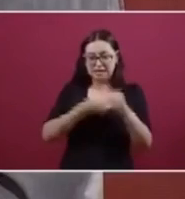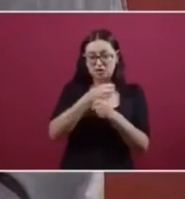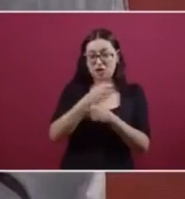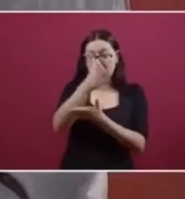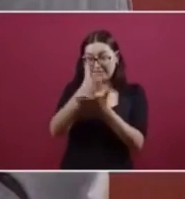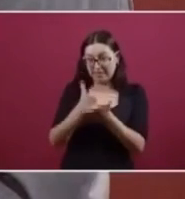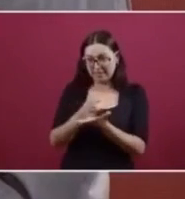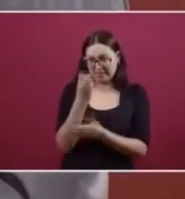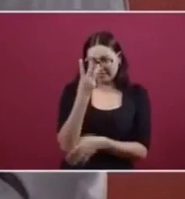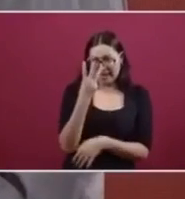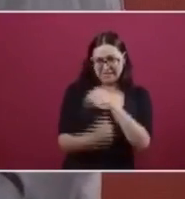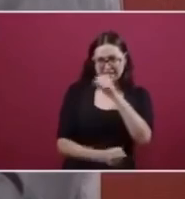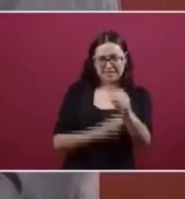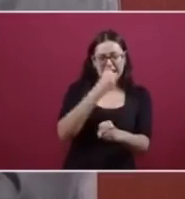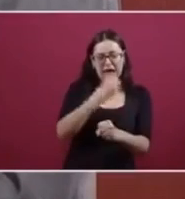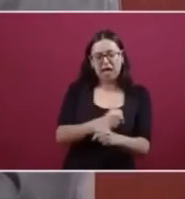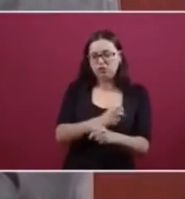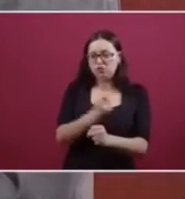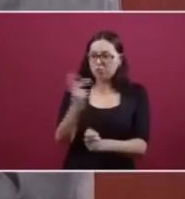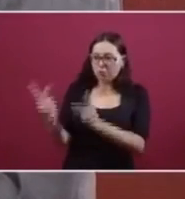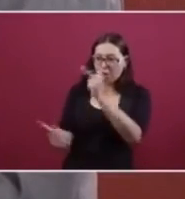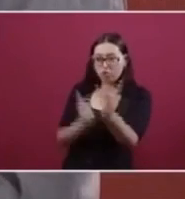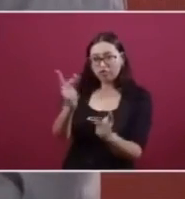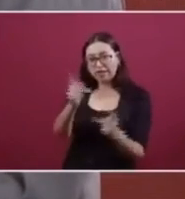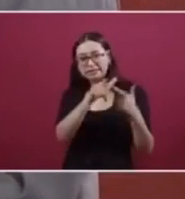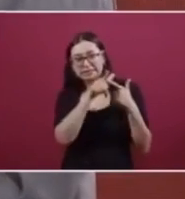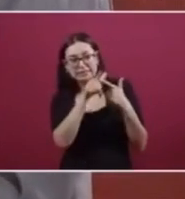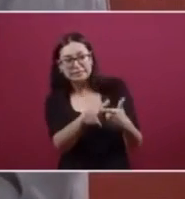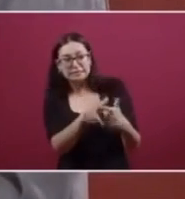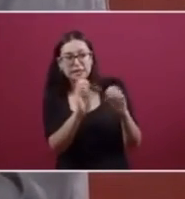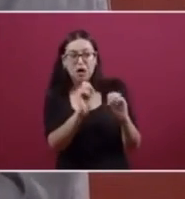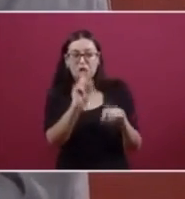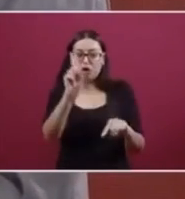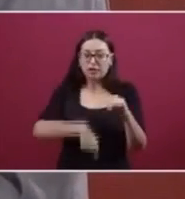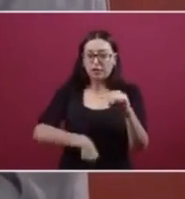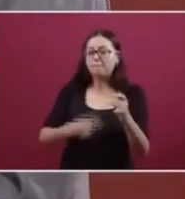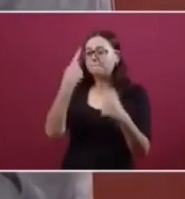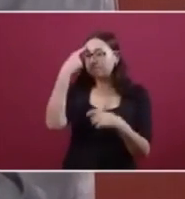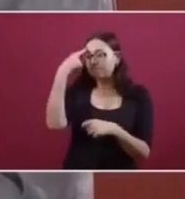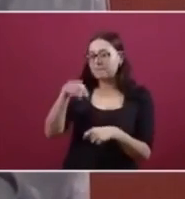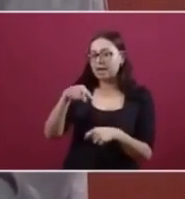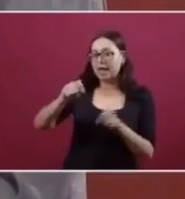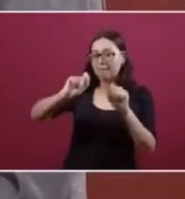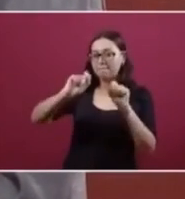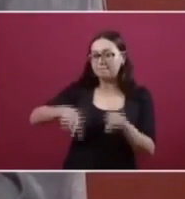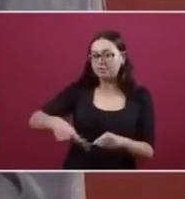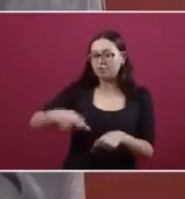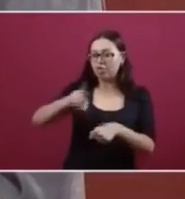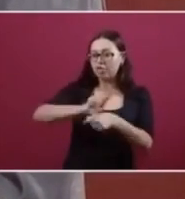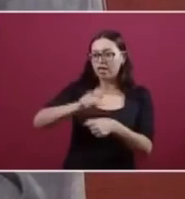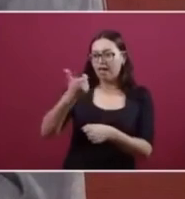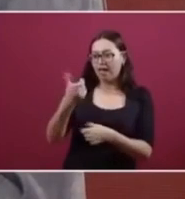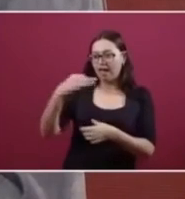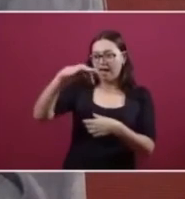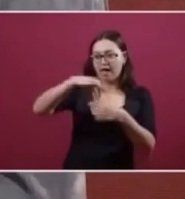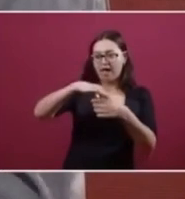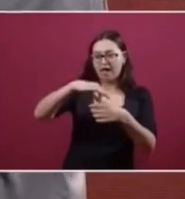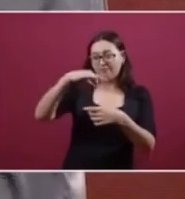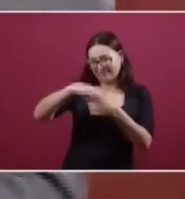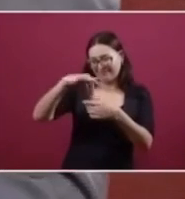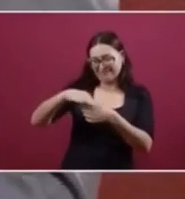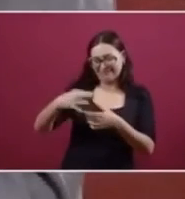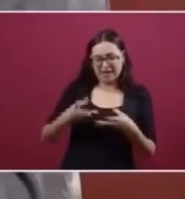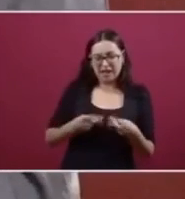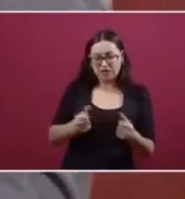mandato para hacerlo el mismo día de la elección, que no cueste,